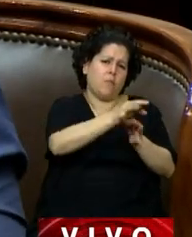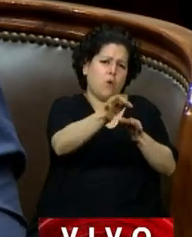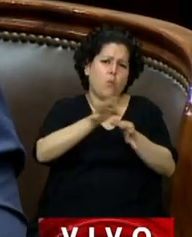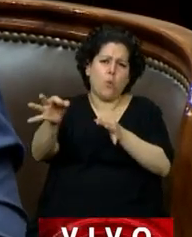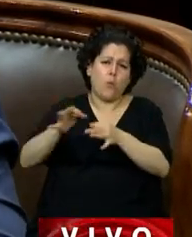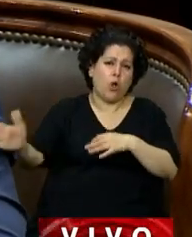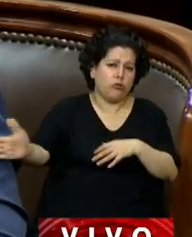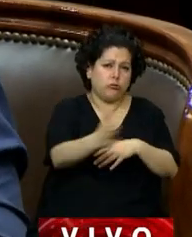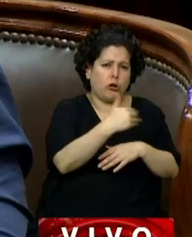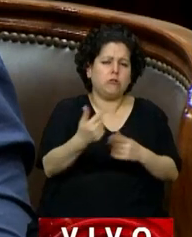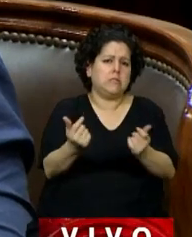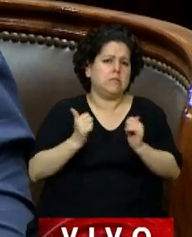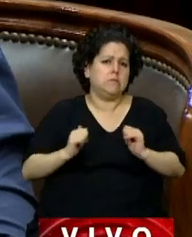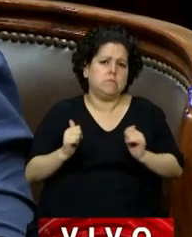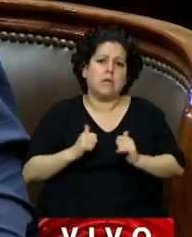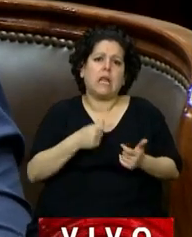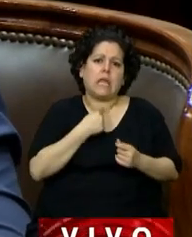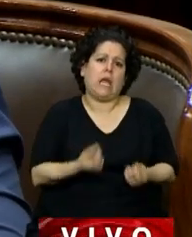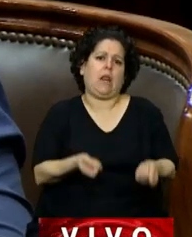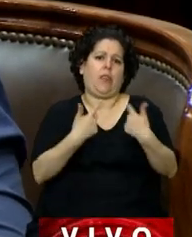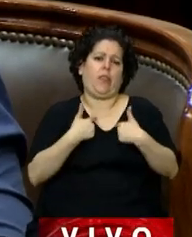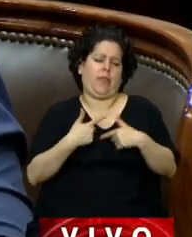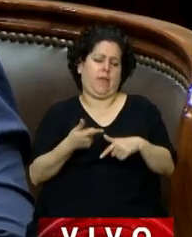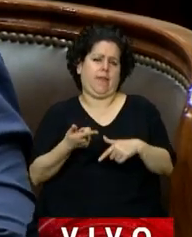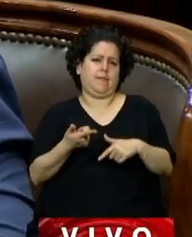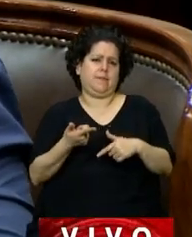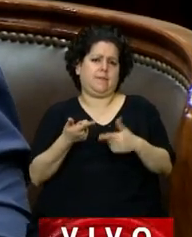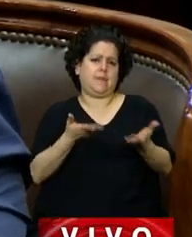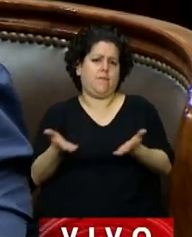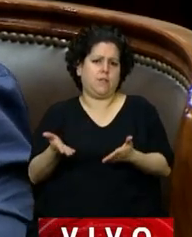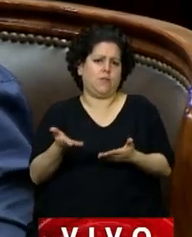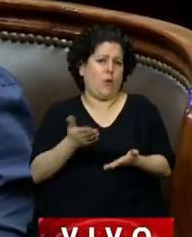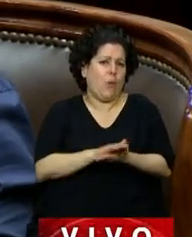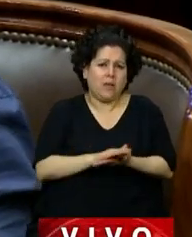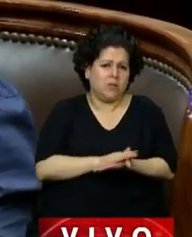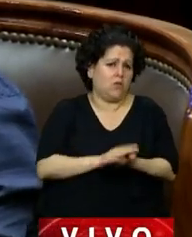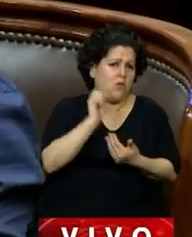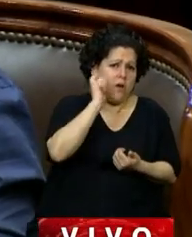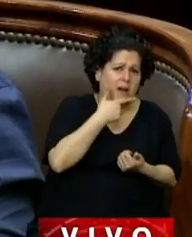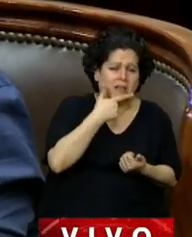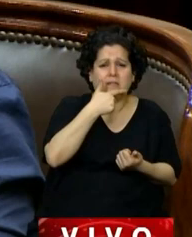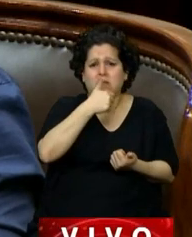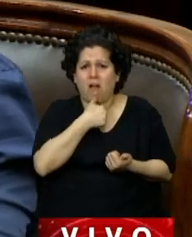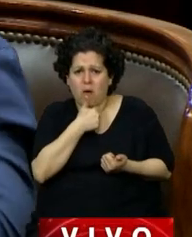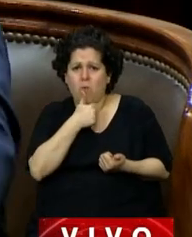habitantes que esperan servicio básico luz agua gas